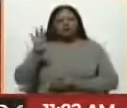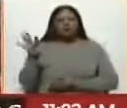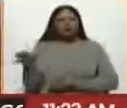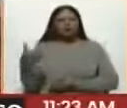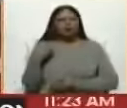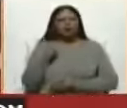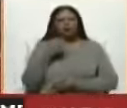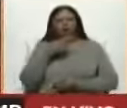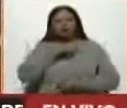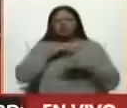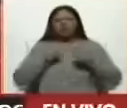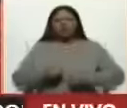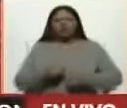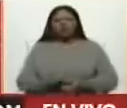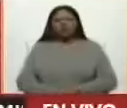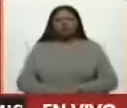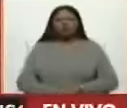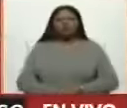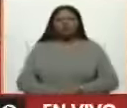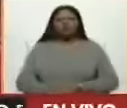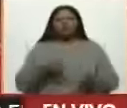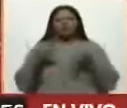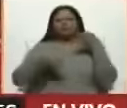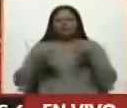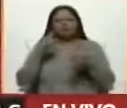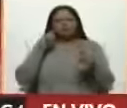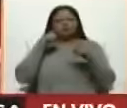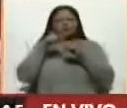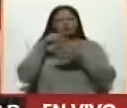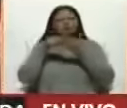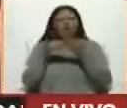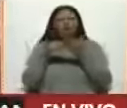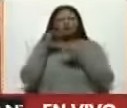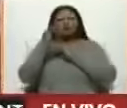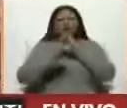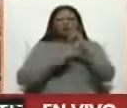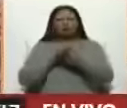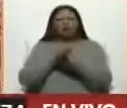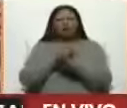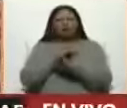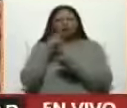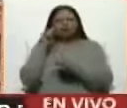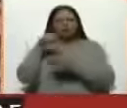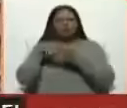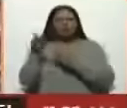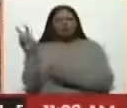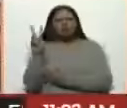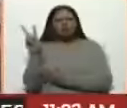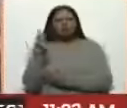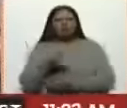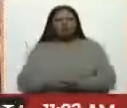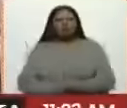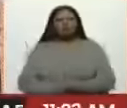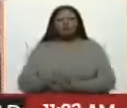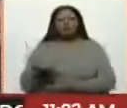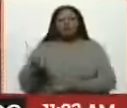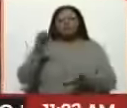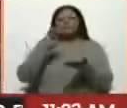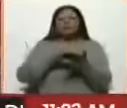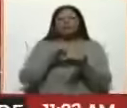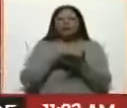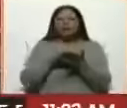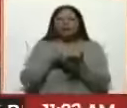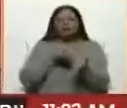caos y para tratar de justificar una intervención extranjera en Venezuela. Y Miranda es